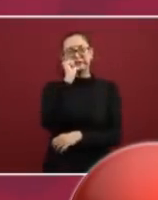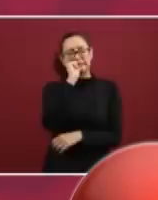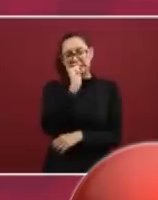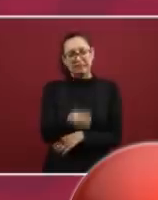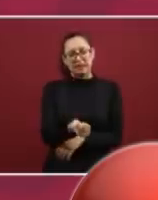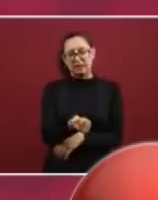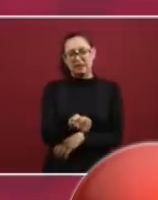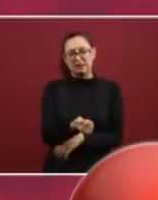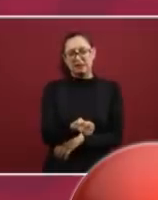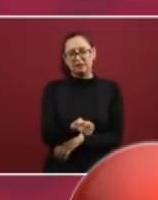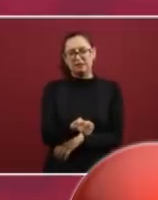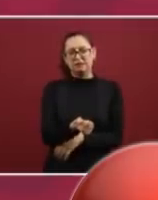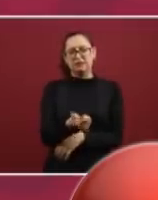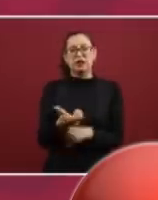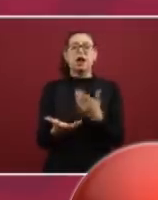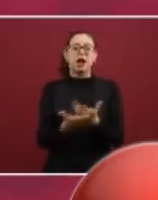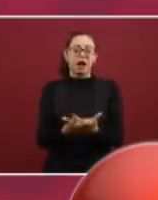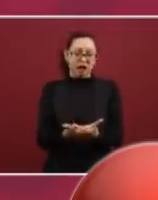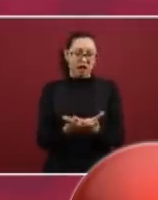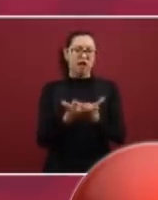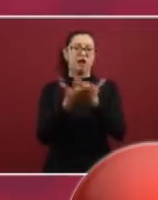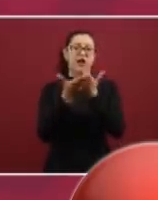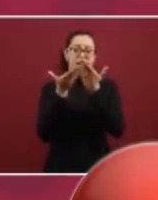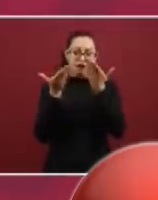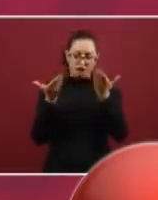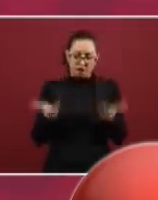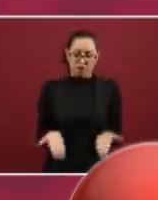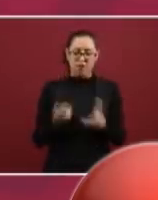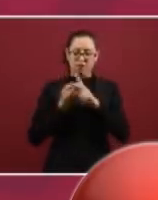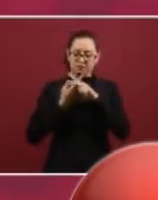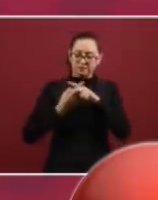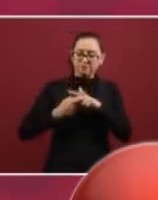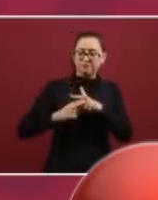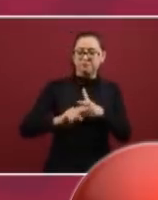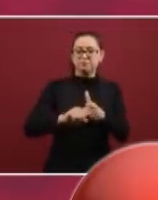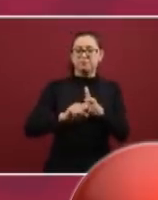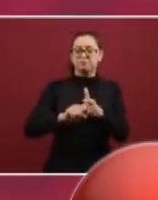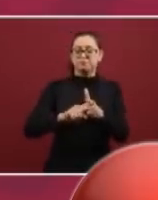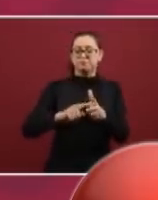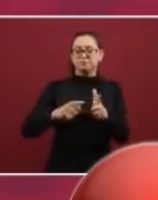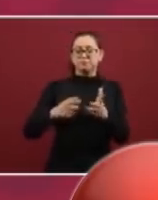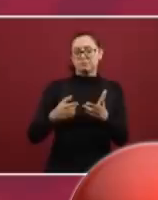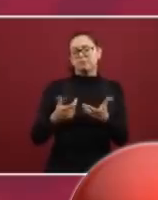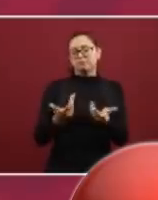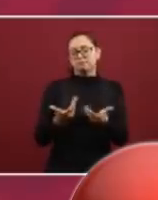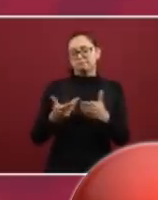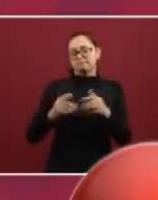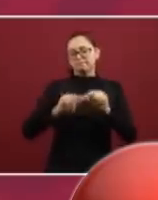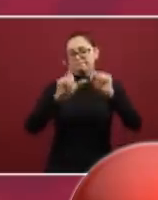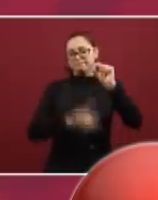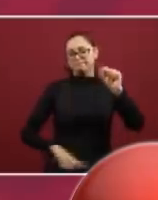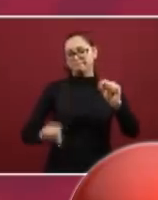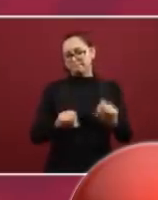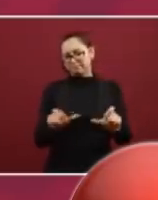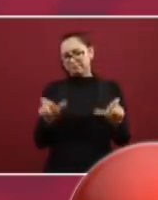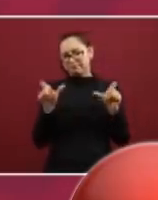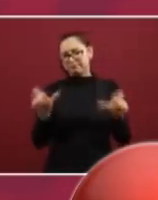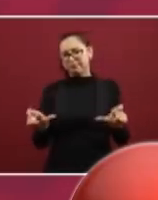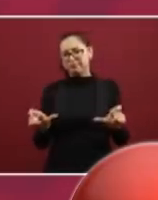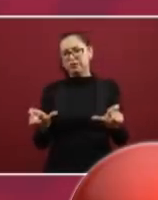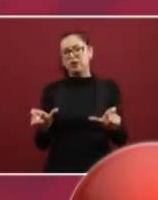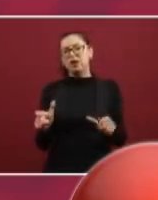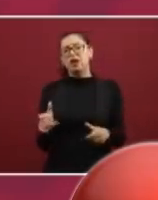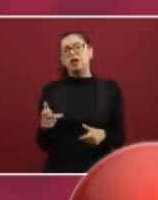ahora, el rol que ahora va a desempeñar la Guardia Nacional.